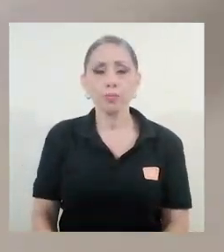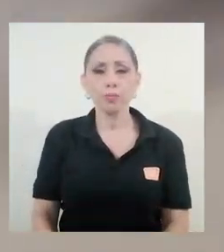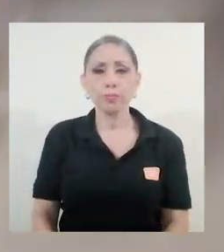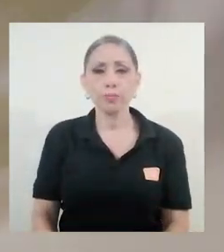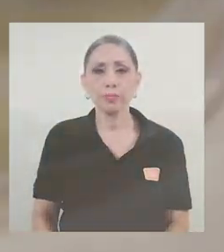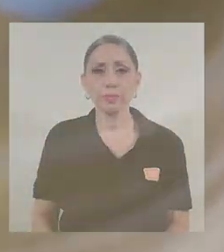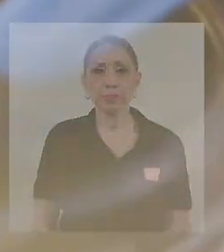¡Gracias!